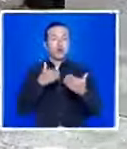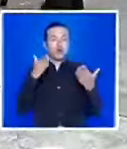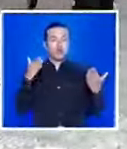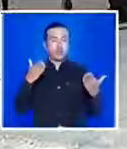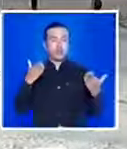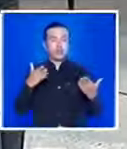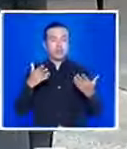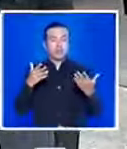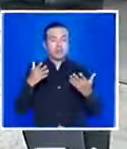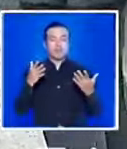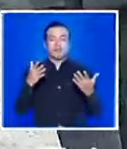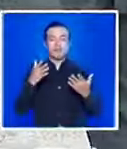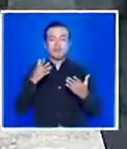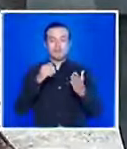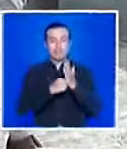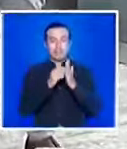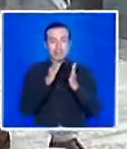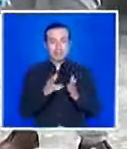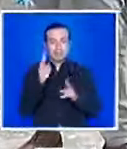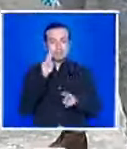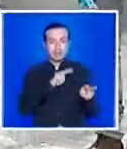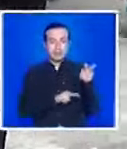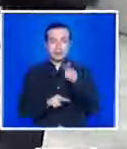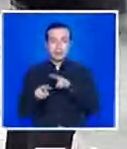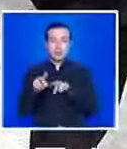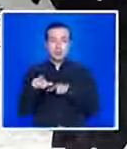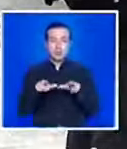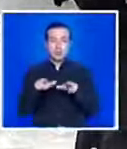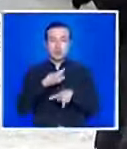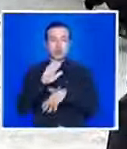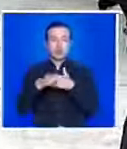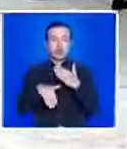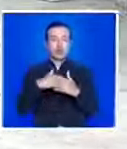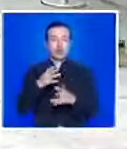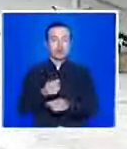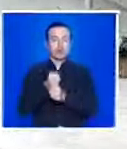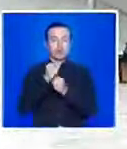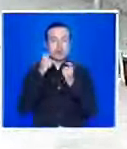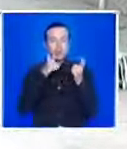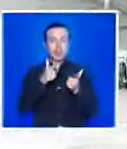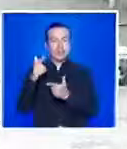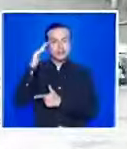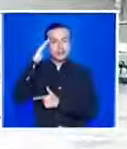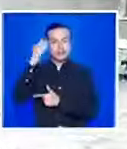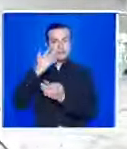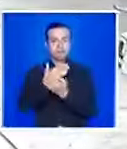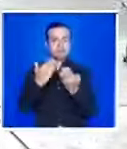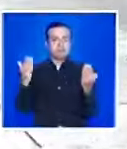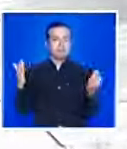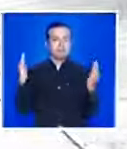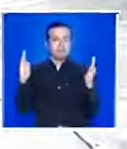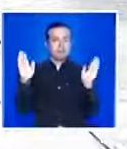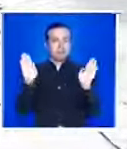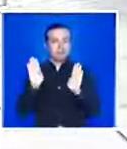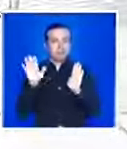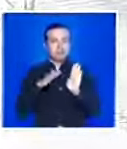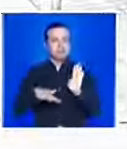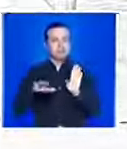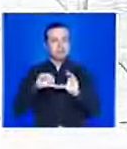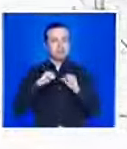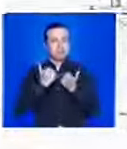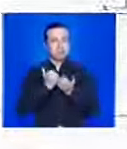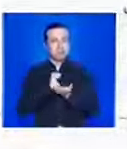llegando funcionarios y también hay un dispositivo de seguridad vallado todo el perímetro de la Asamblea Nacional, de aquí de Legislativo. Y